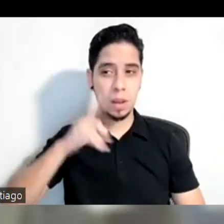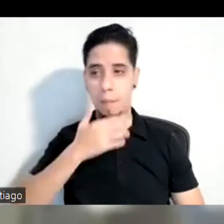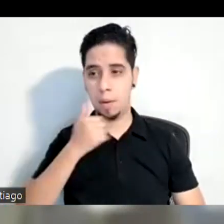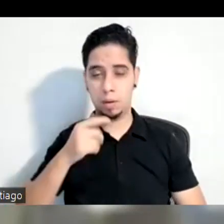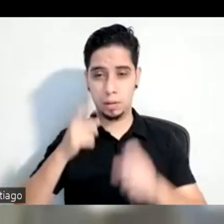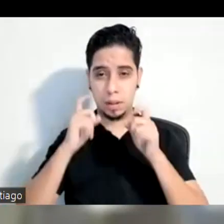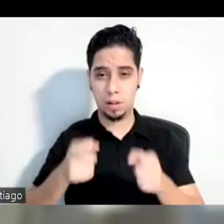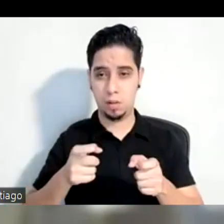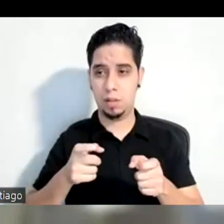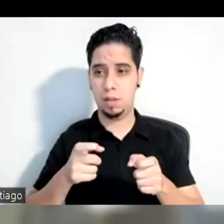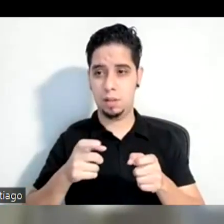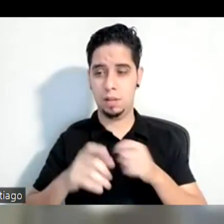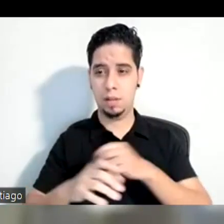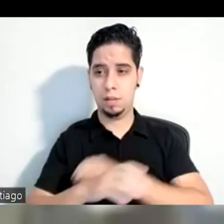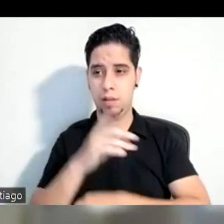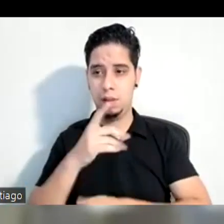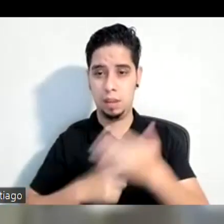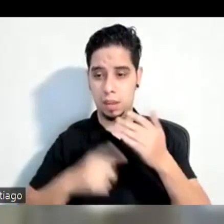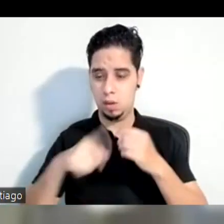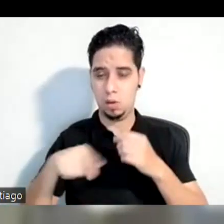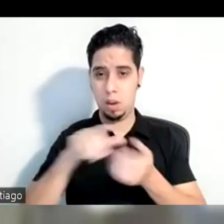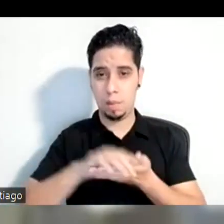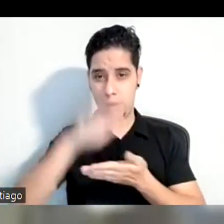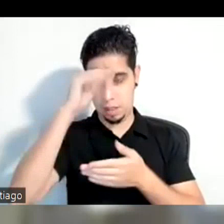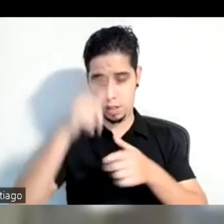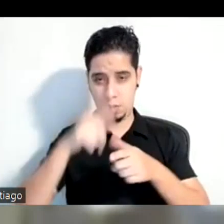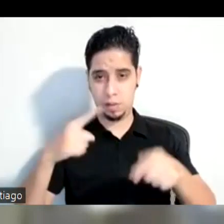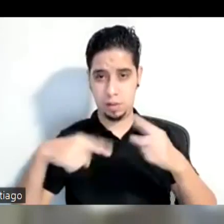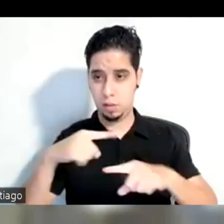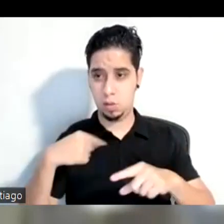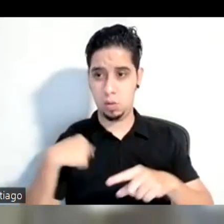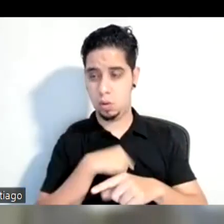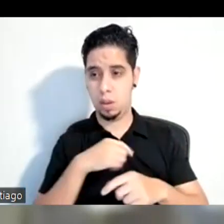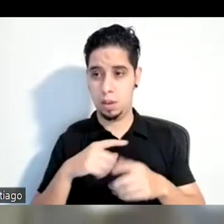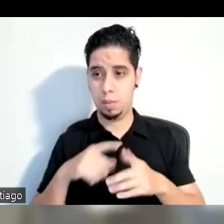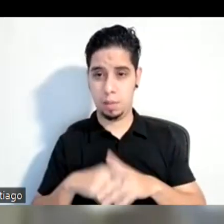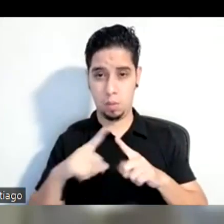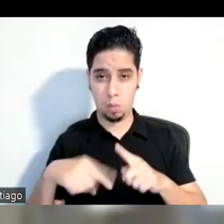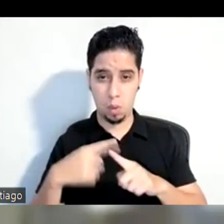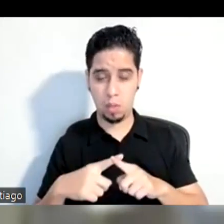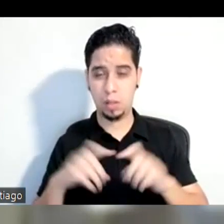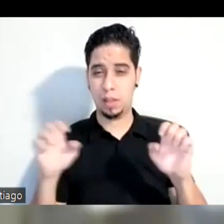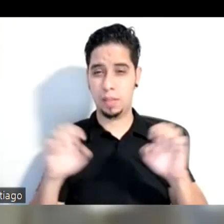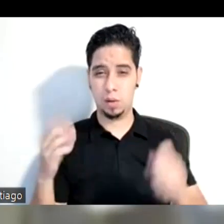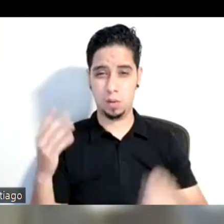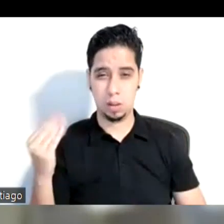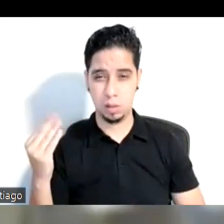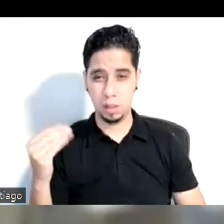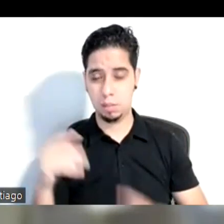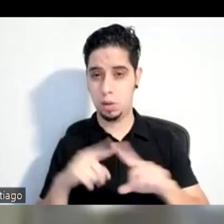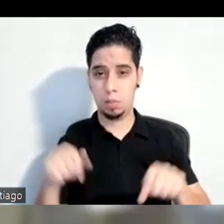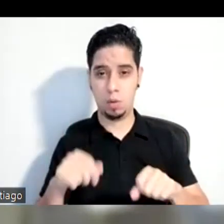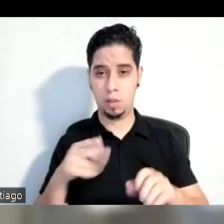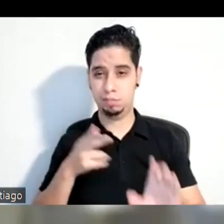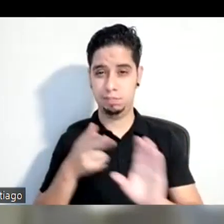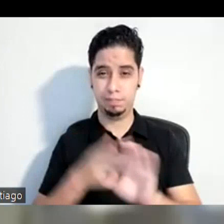sus hijos es aprender lenguaje de señas. Nosotros no empezamos el curso de nosotros hasta enero 14, pero se pueden ir